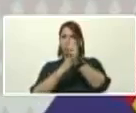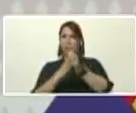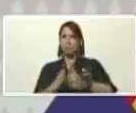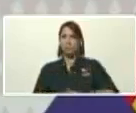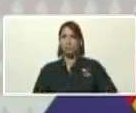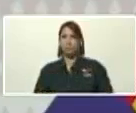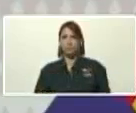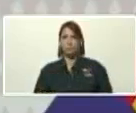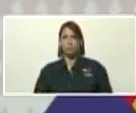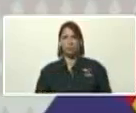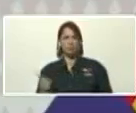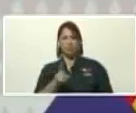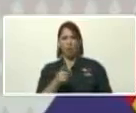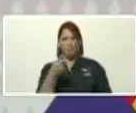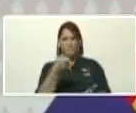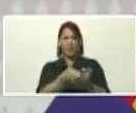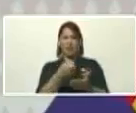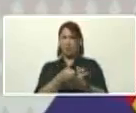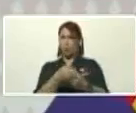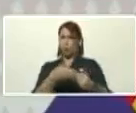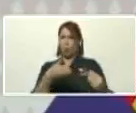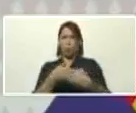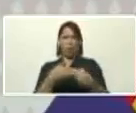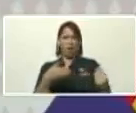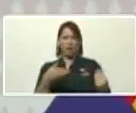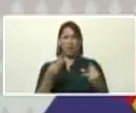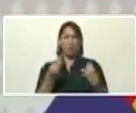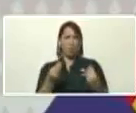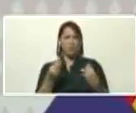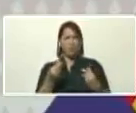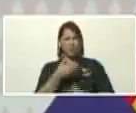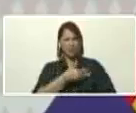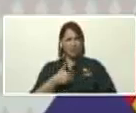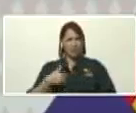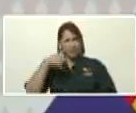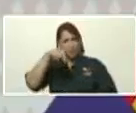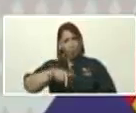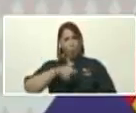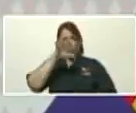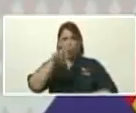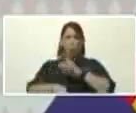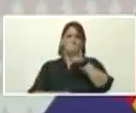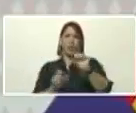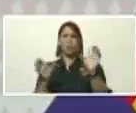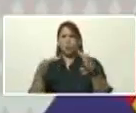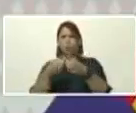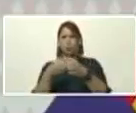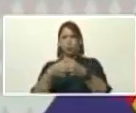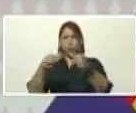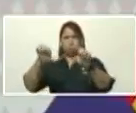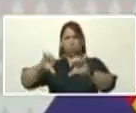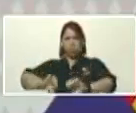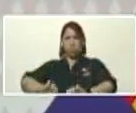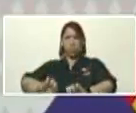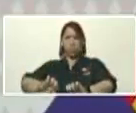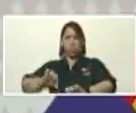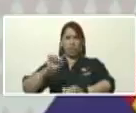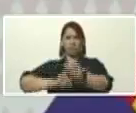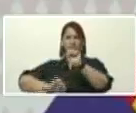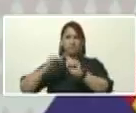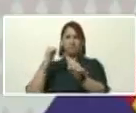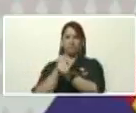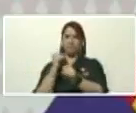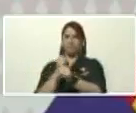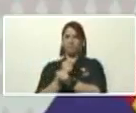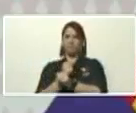No con dólares, como se pretende hoy comprar a un grupo de fracasados sindicaleros